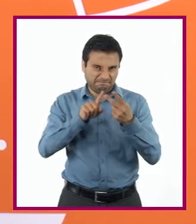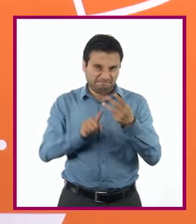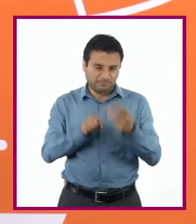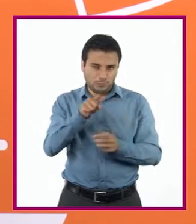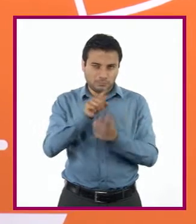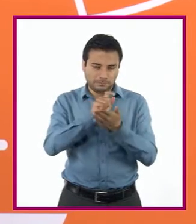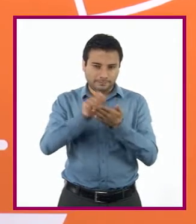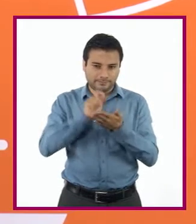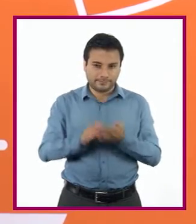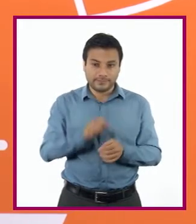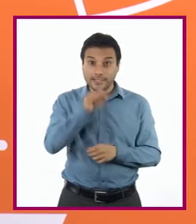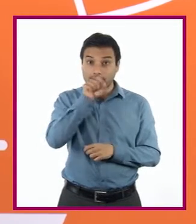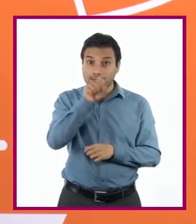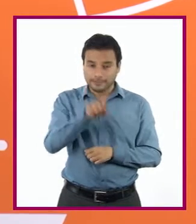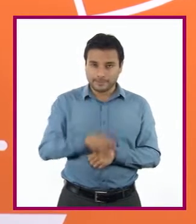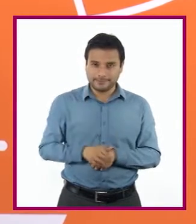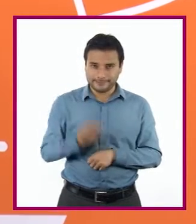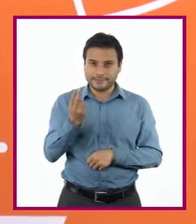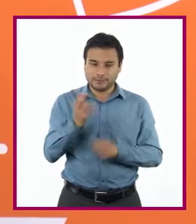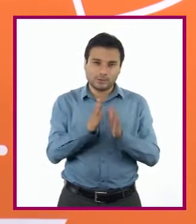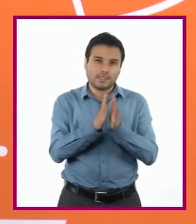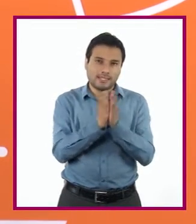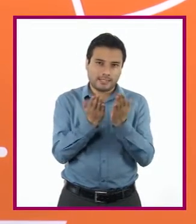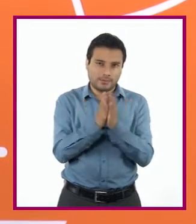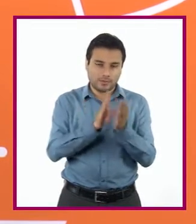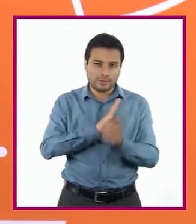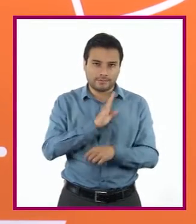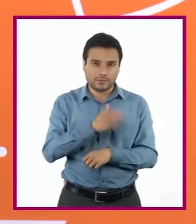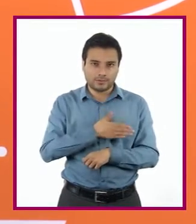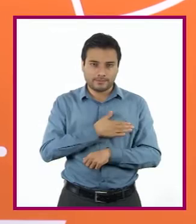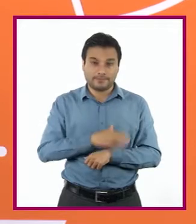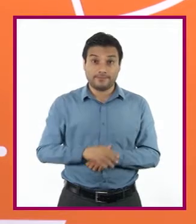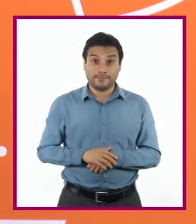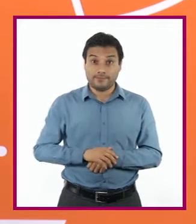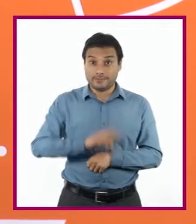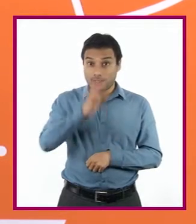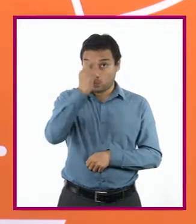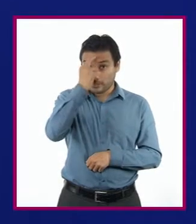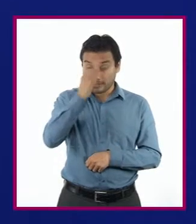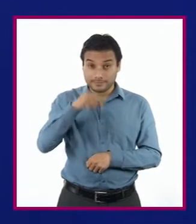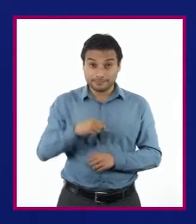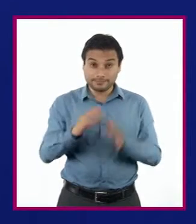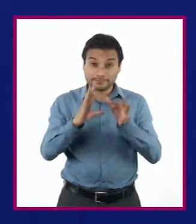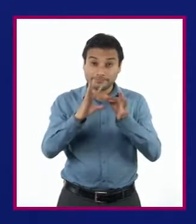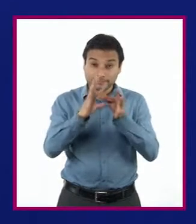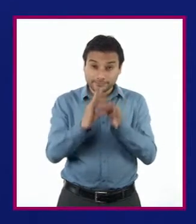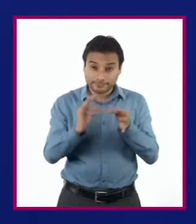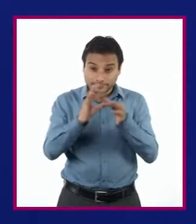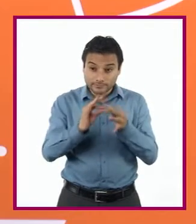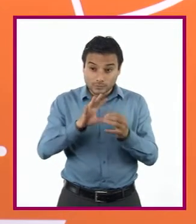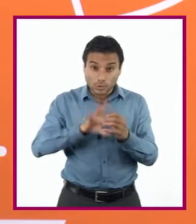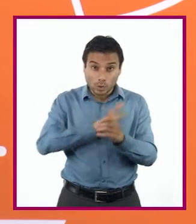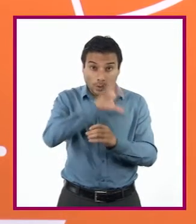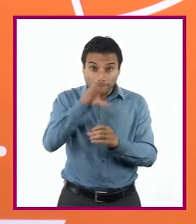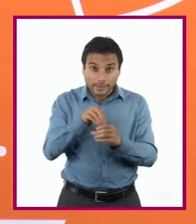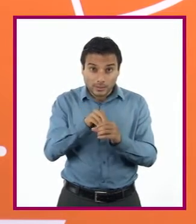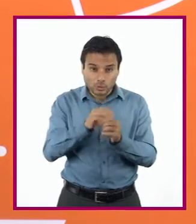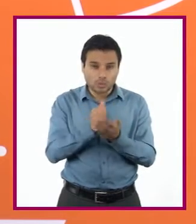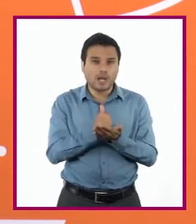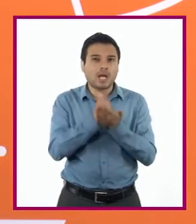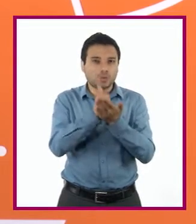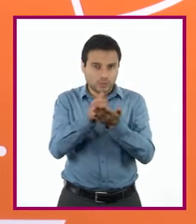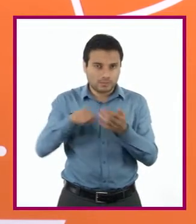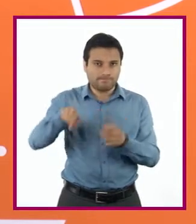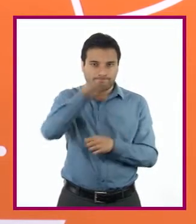notas, y también tengan a la mano su libro de texto. No olviden que todo lo que vean es para fortalecer su